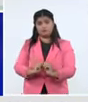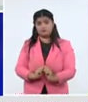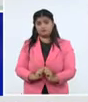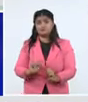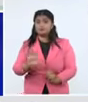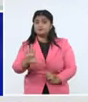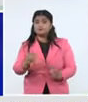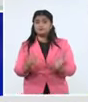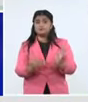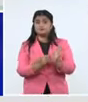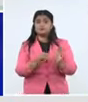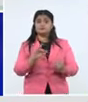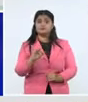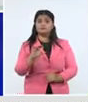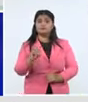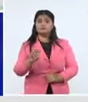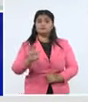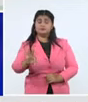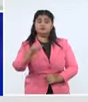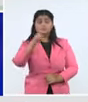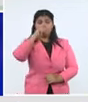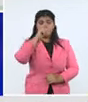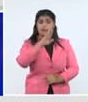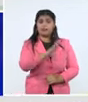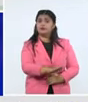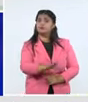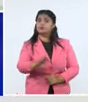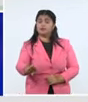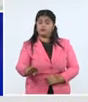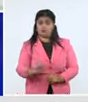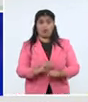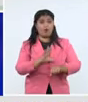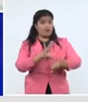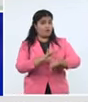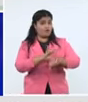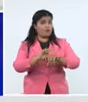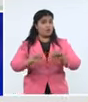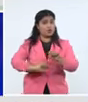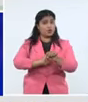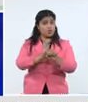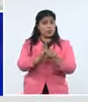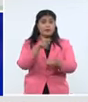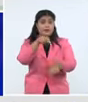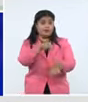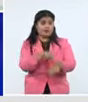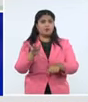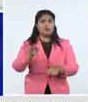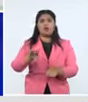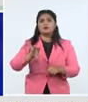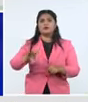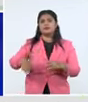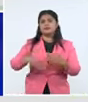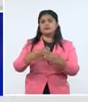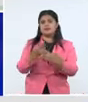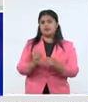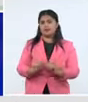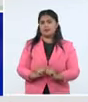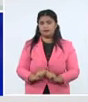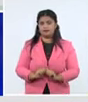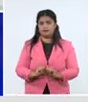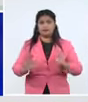5.708 pacientes pediátricos en los últimos 15 días, un promedio de 381